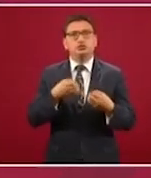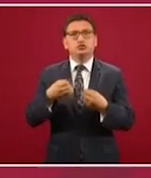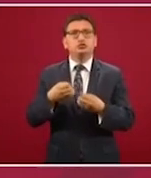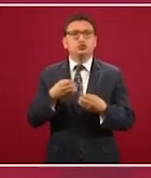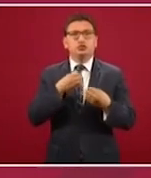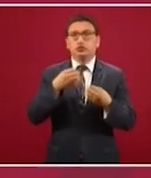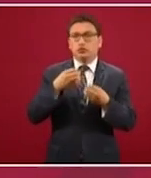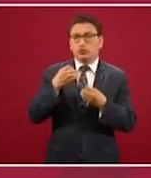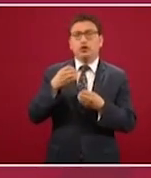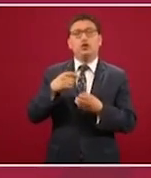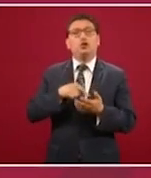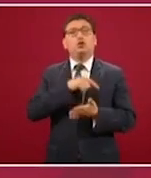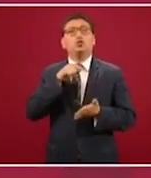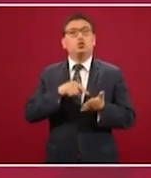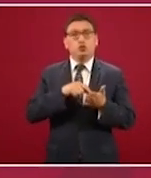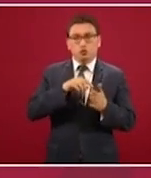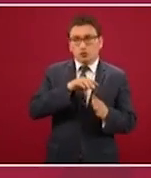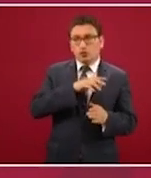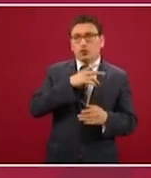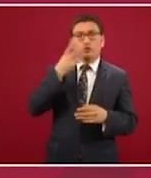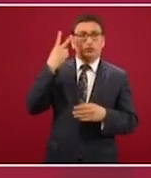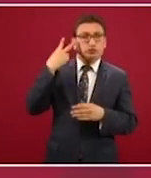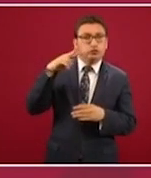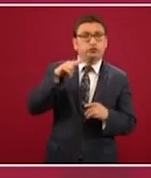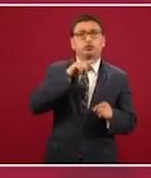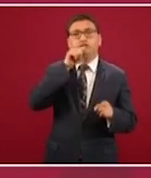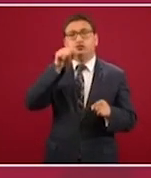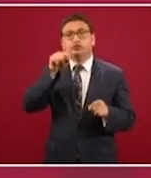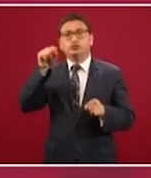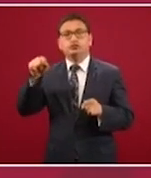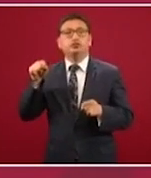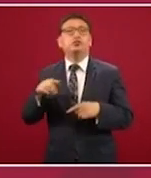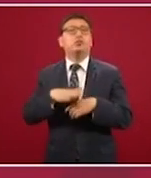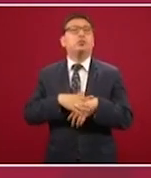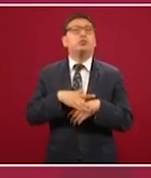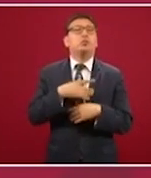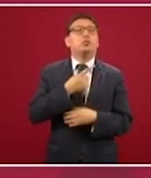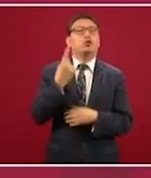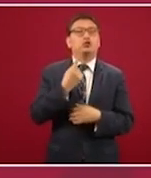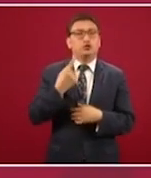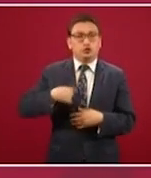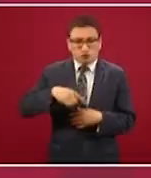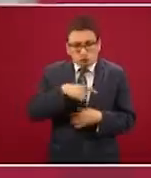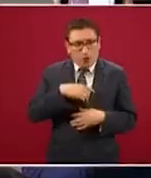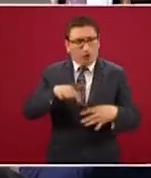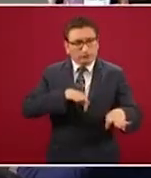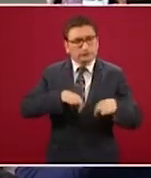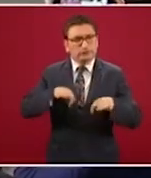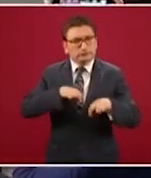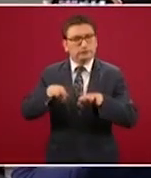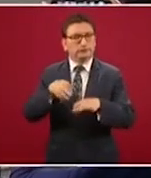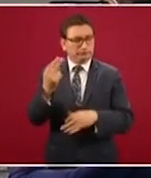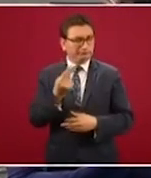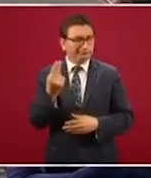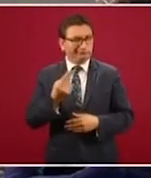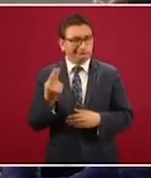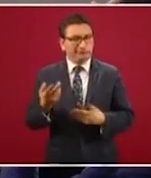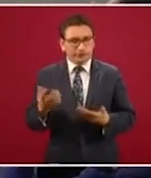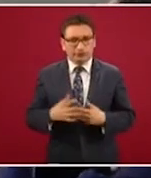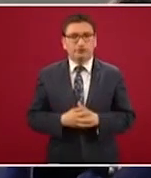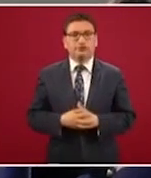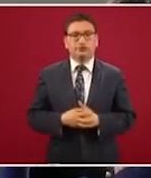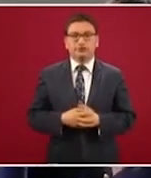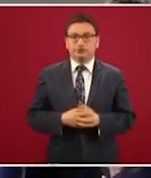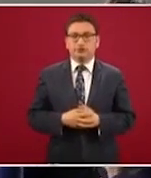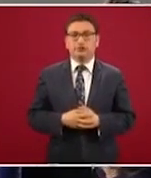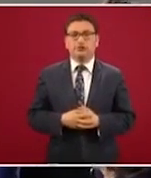a giras porque le teníamos que pedalear, pues, si no, no se